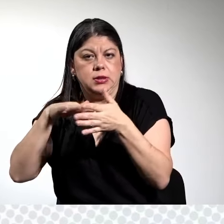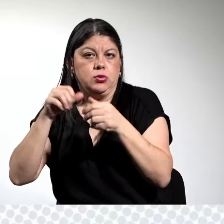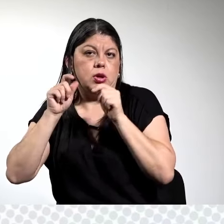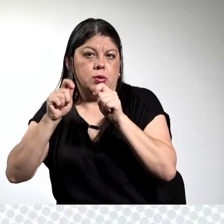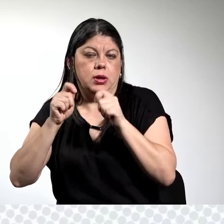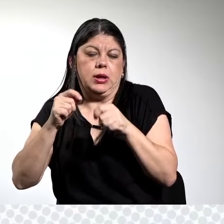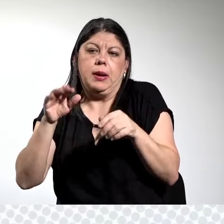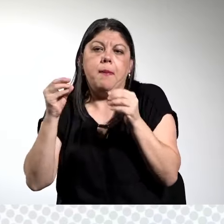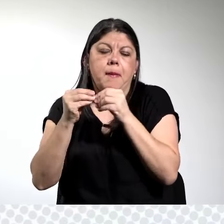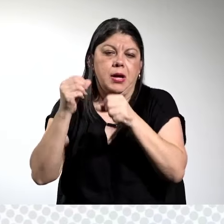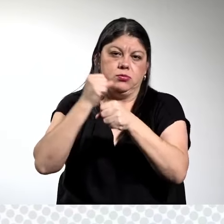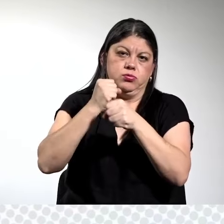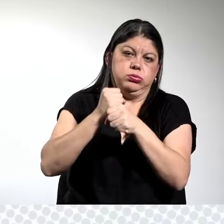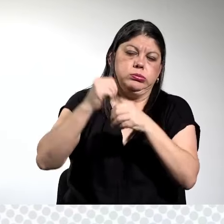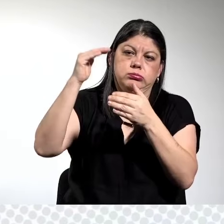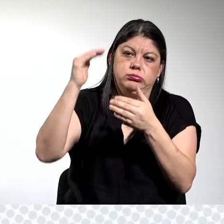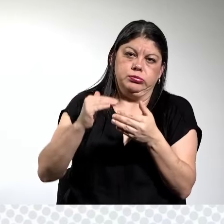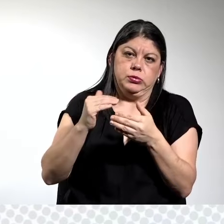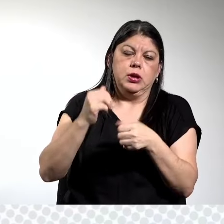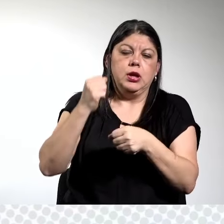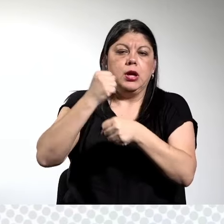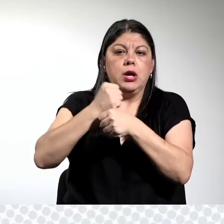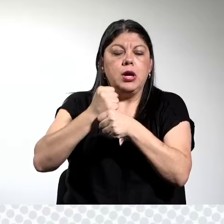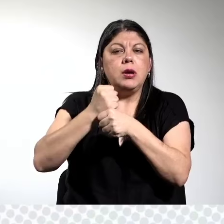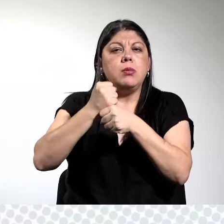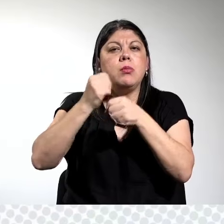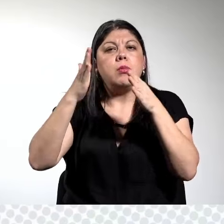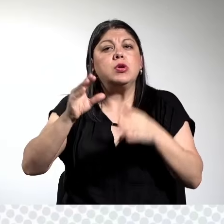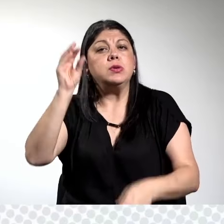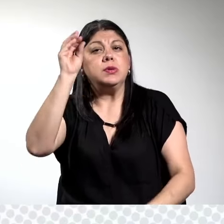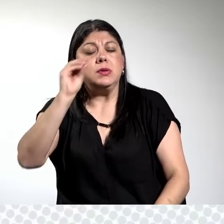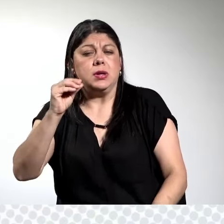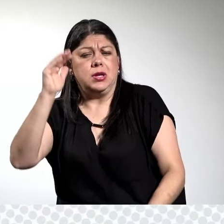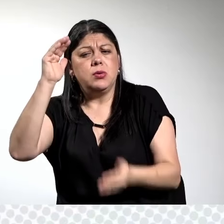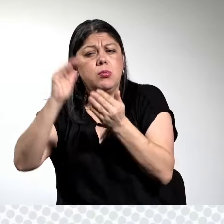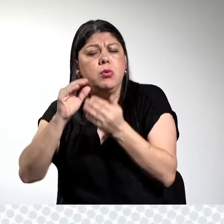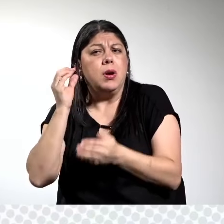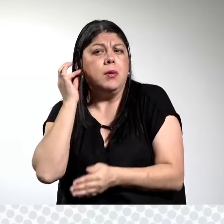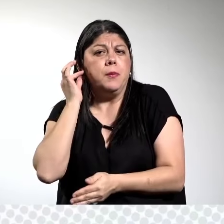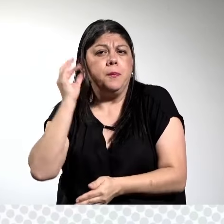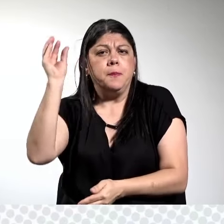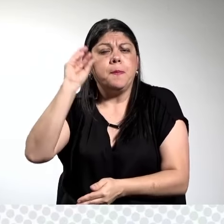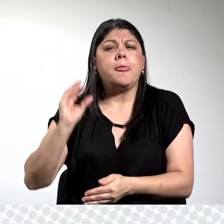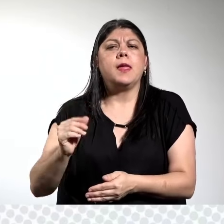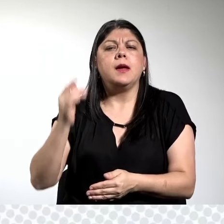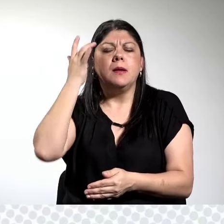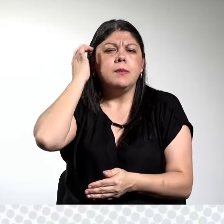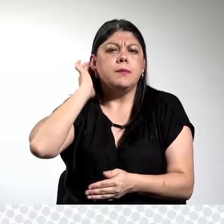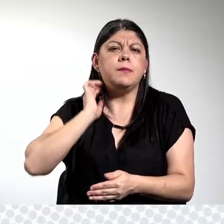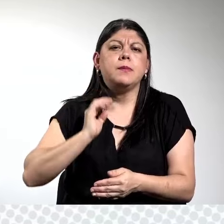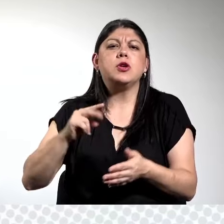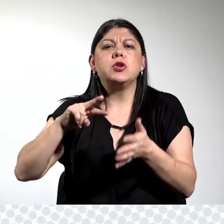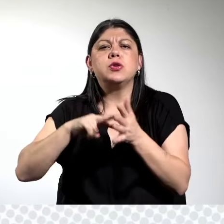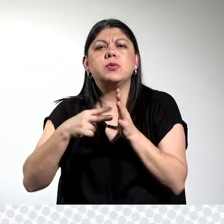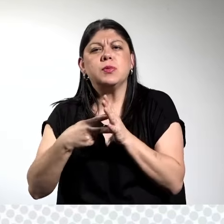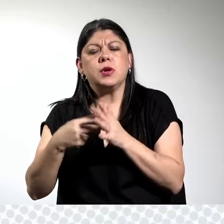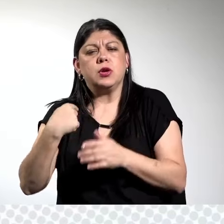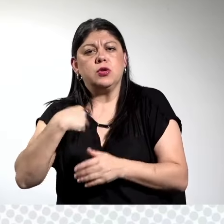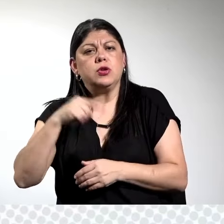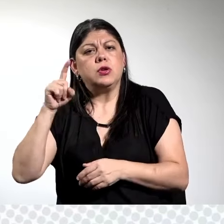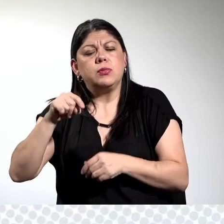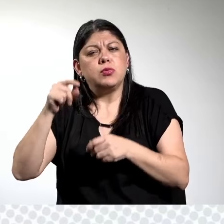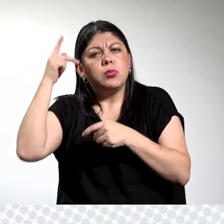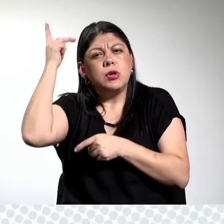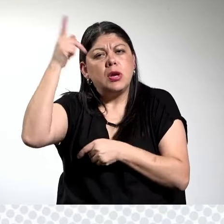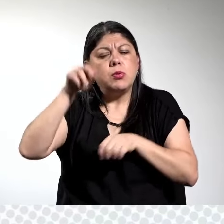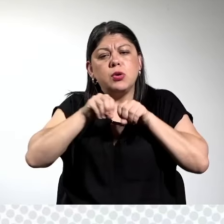todo empleo, ¿verdad? Ahorita el desempleo, la tasa de empleo en las mujeres es muy baja, el desempleo es mucho mayor. Creemos que tiene que haber entonces una política